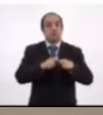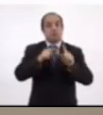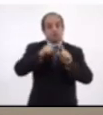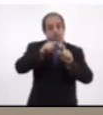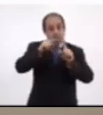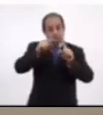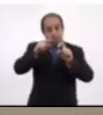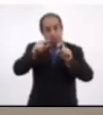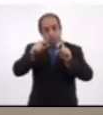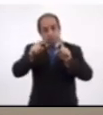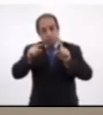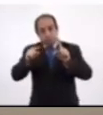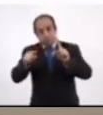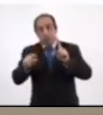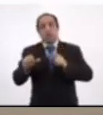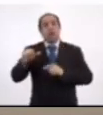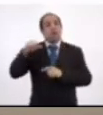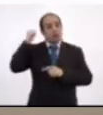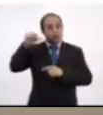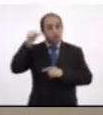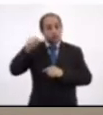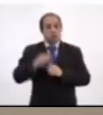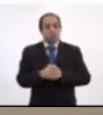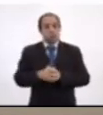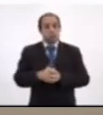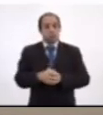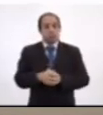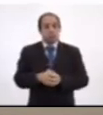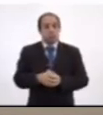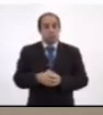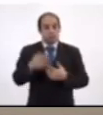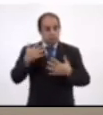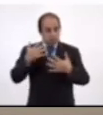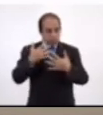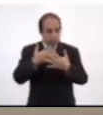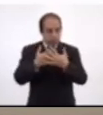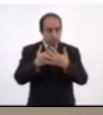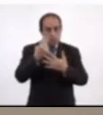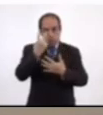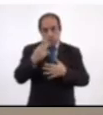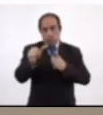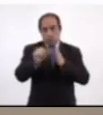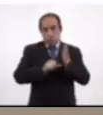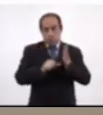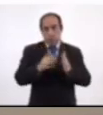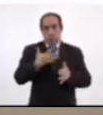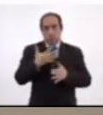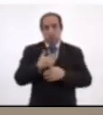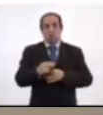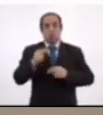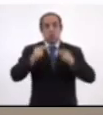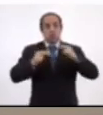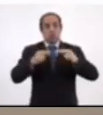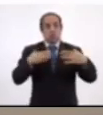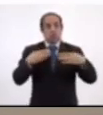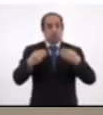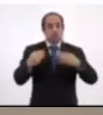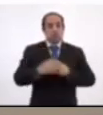es desde los primeros días de abril hasta la fecha, prácticamente 2 meses, estamos en una tasa reproductiva